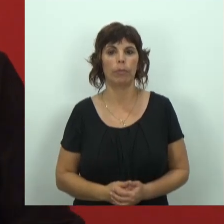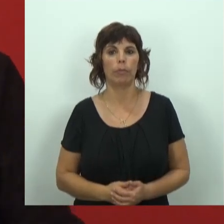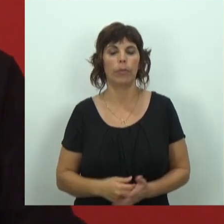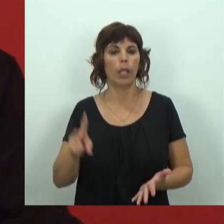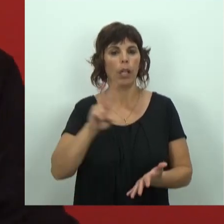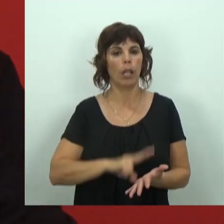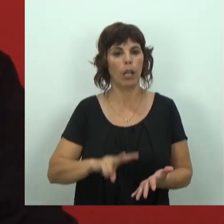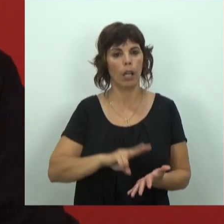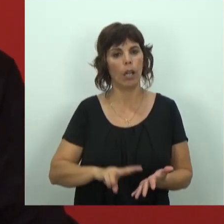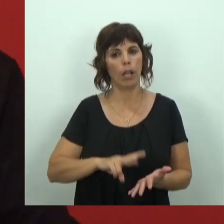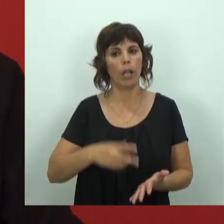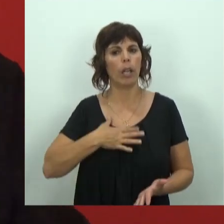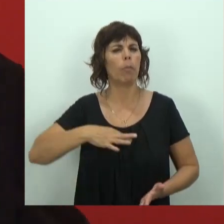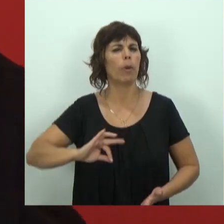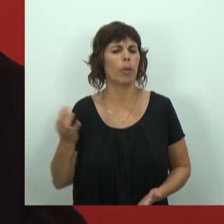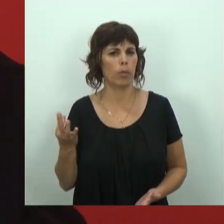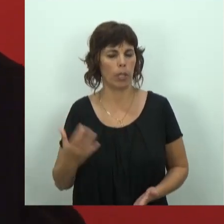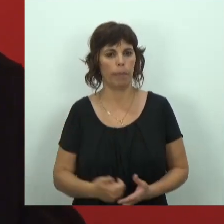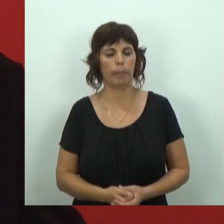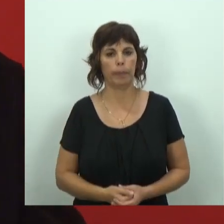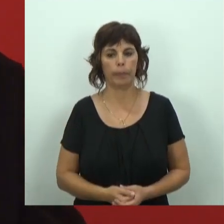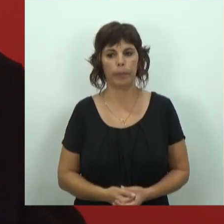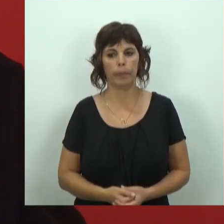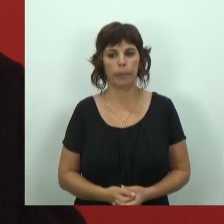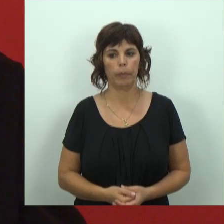podemos leer cómo él pregunta específicamente.